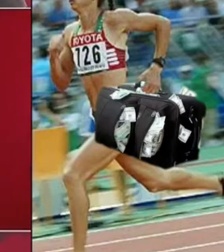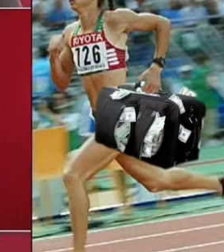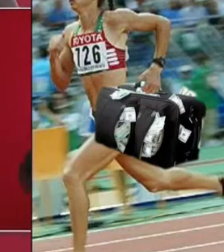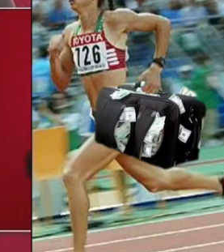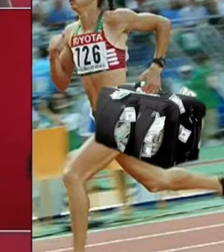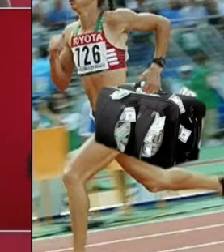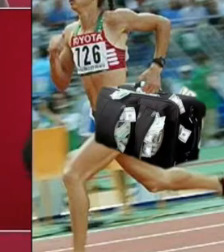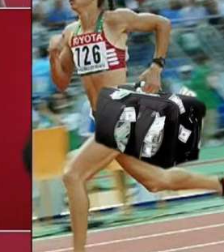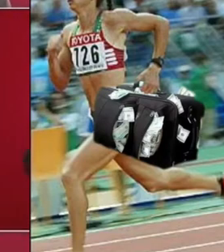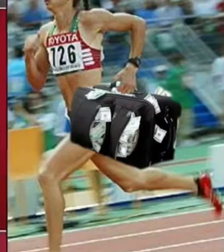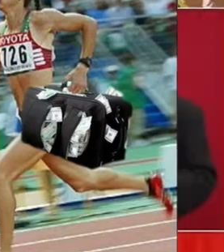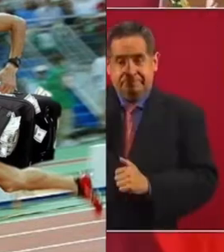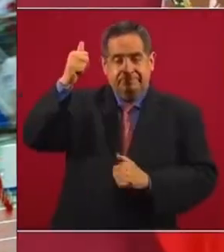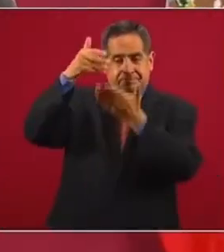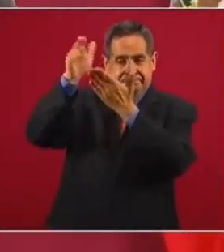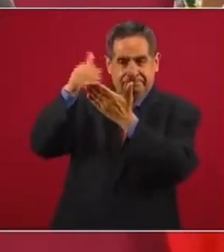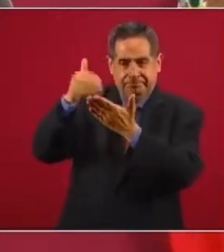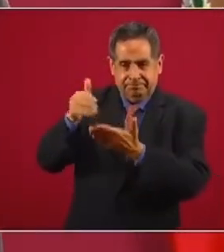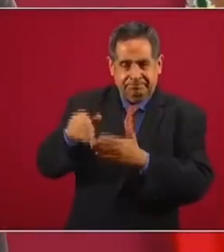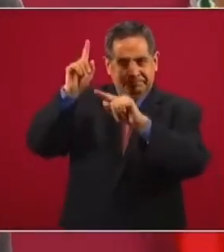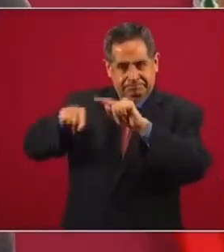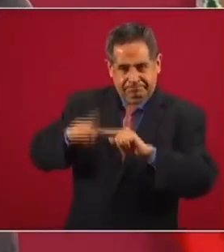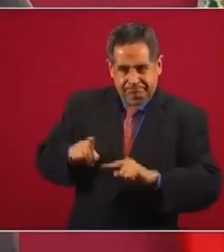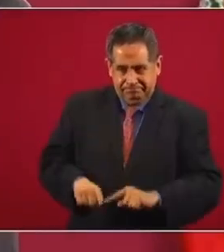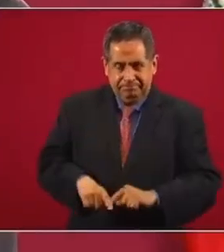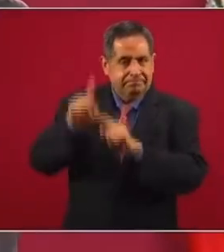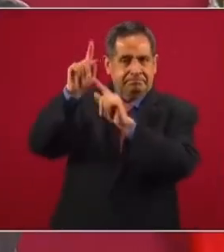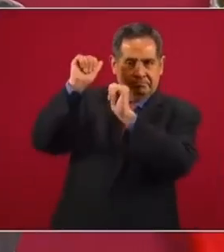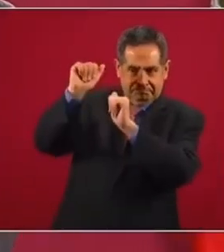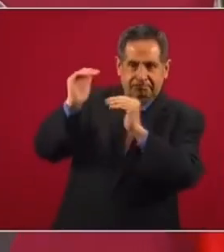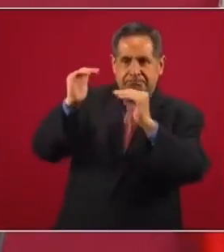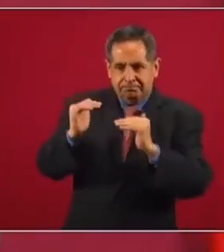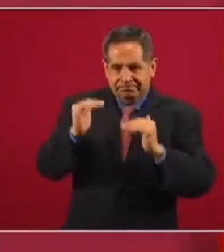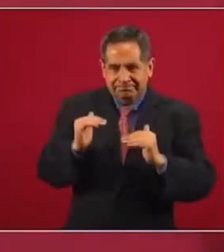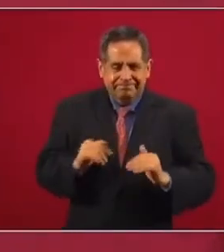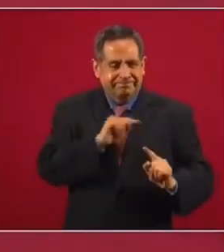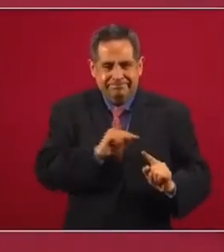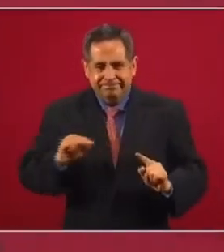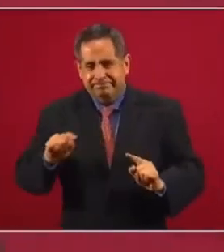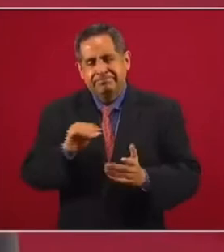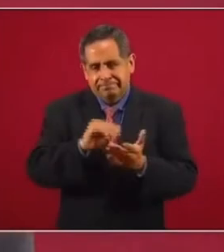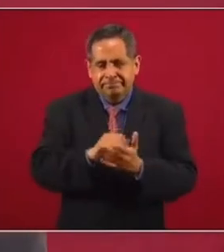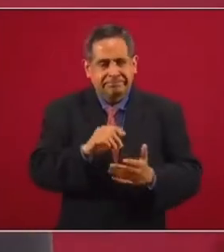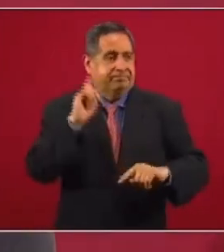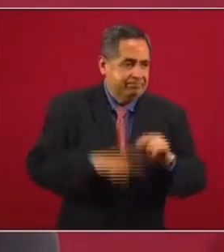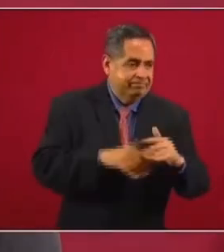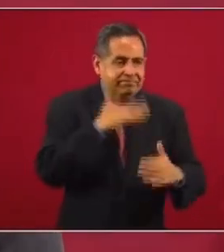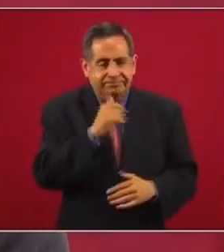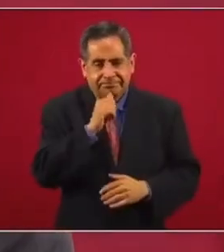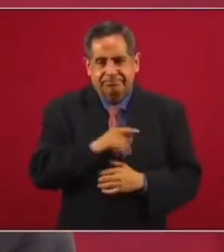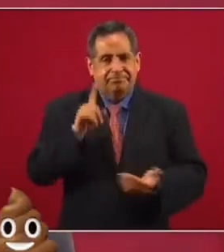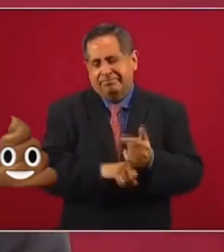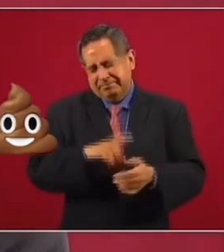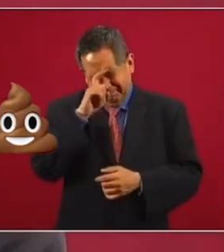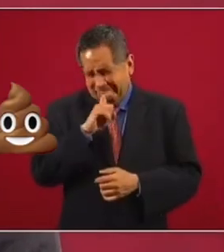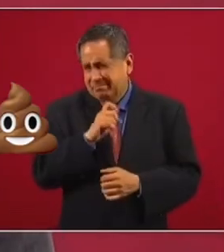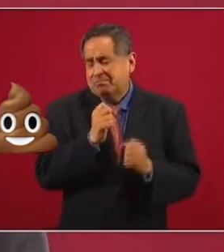Estamos limpiando de arriba para abajo. Y, como tú lo dices, estaba podrido el